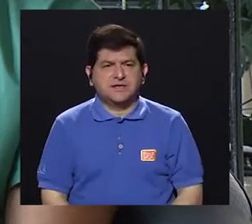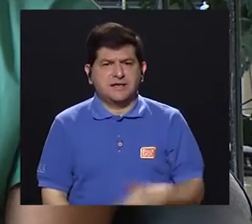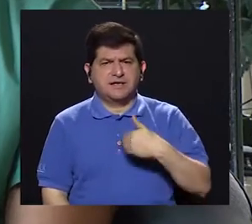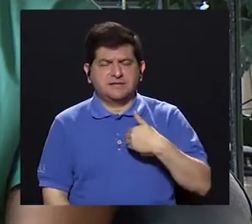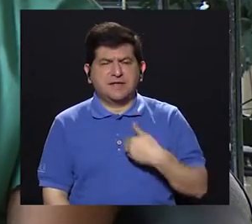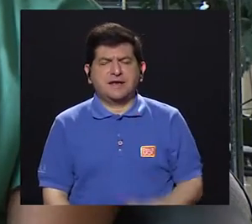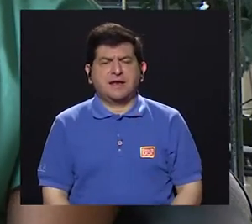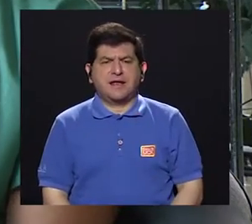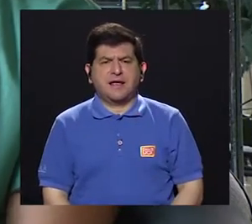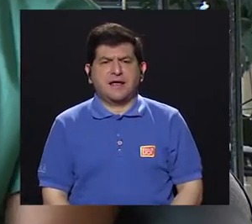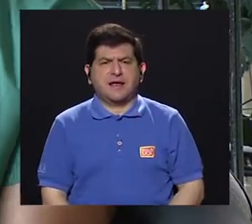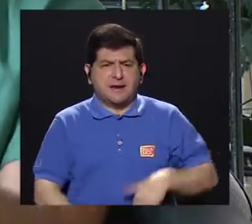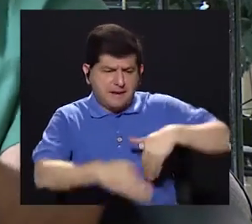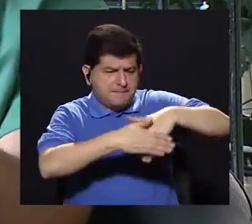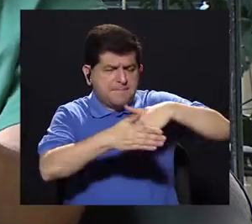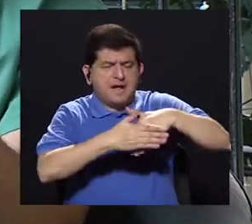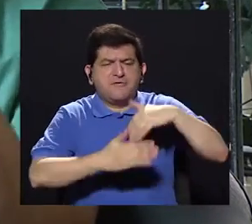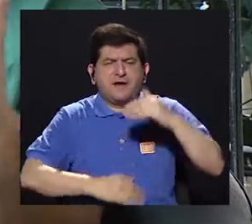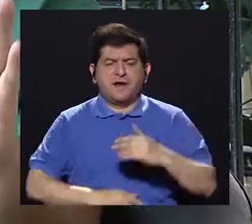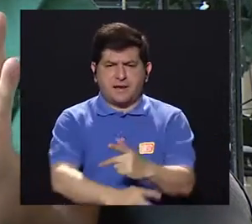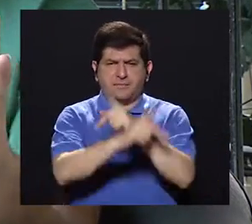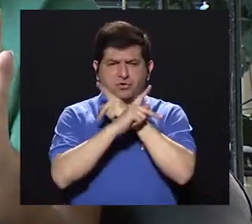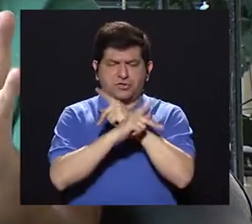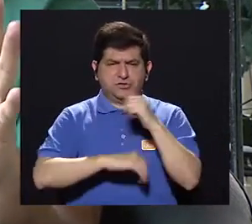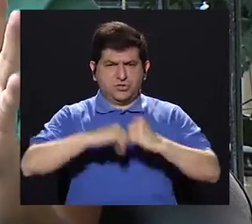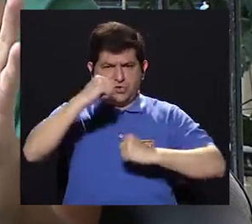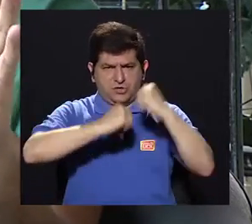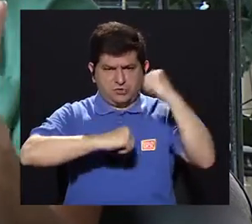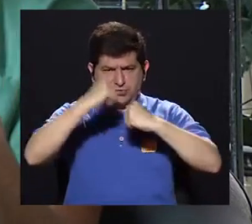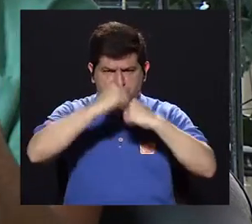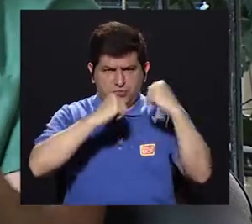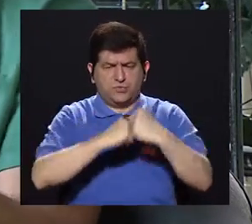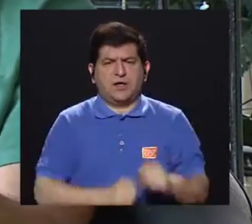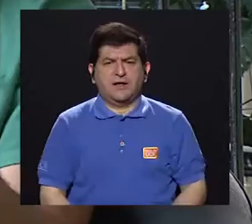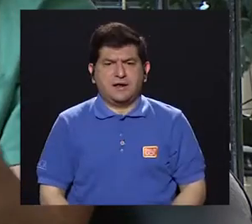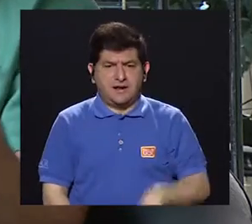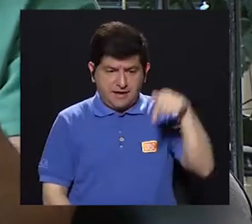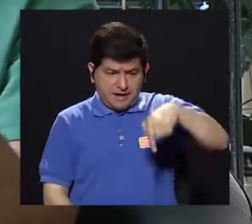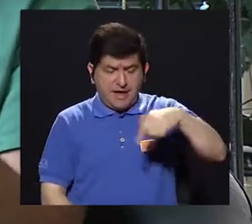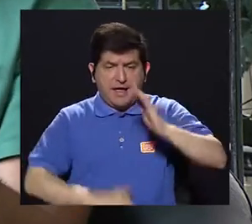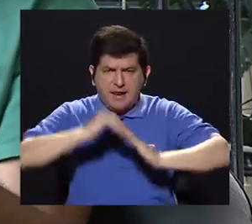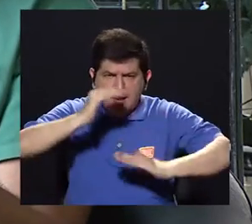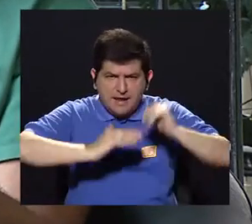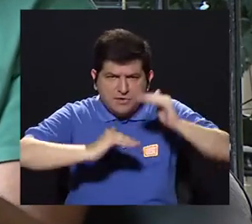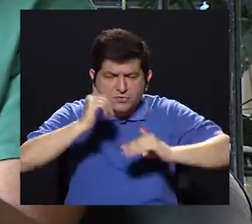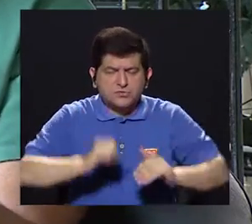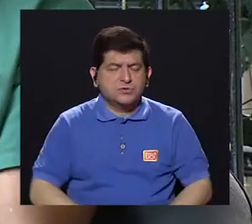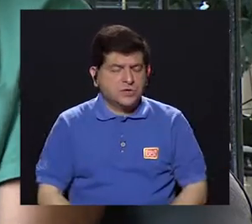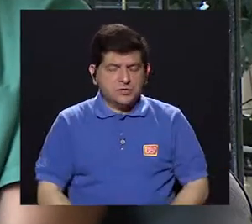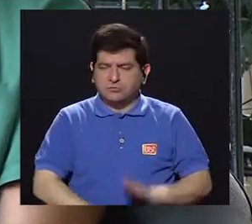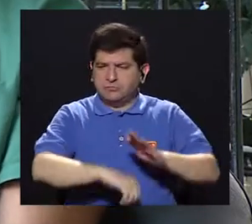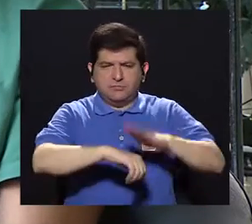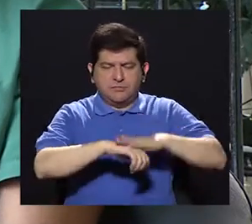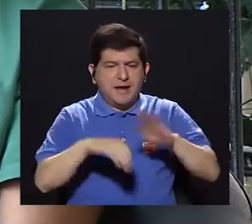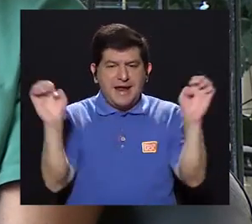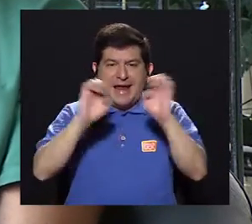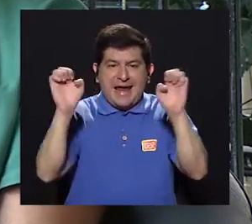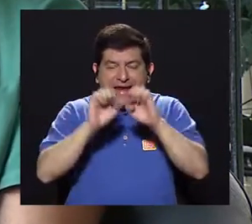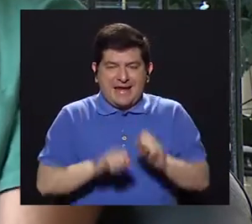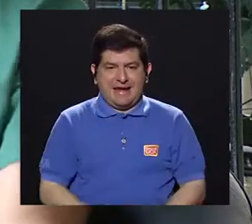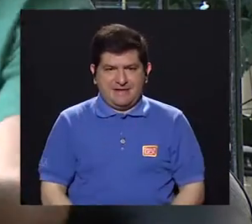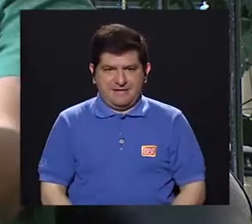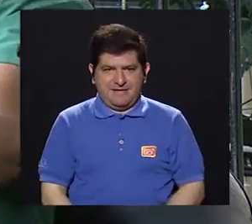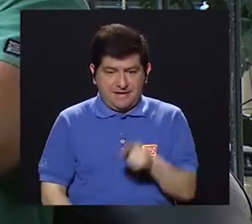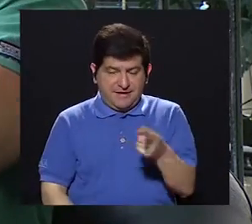tenemos barreras de protección, ya sea estructurales, ¿verdad? Los servicios están construidos de tal manera que no permitan que esa